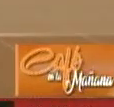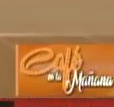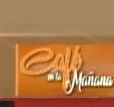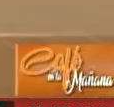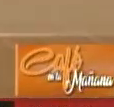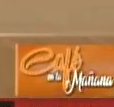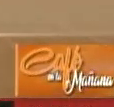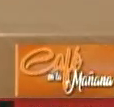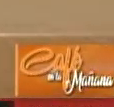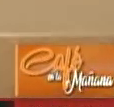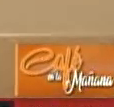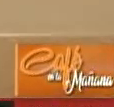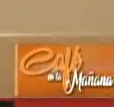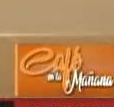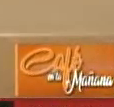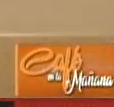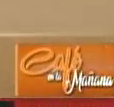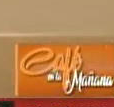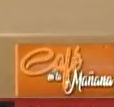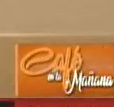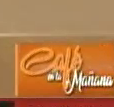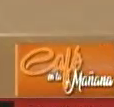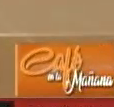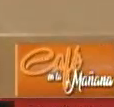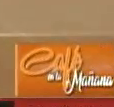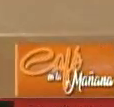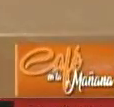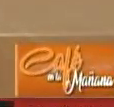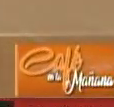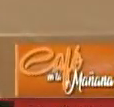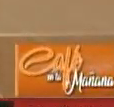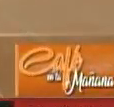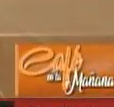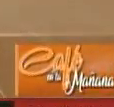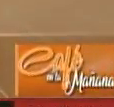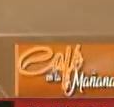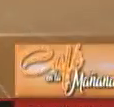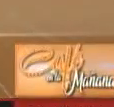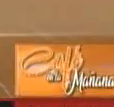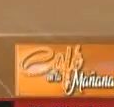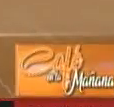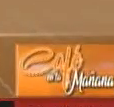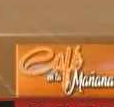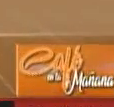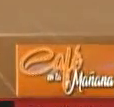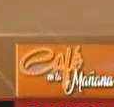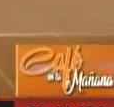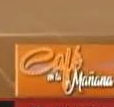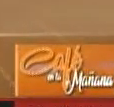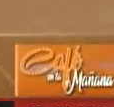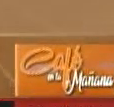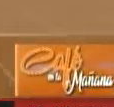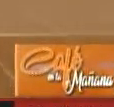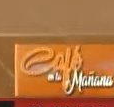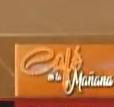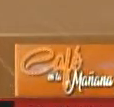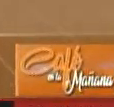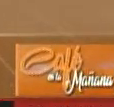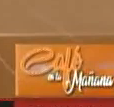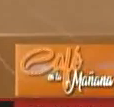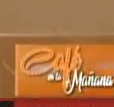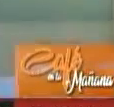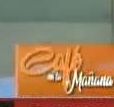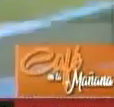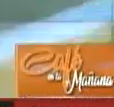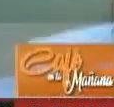presidente o ultrajara al representante diplomático o a los funcionarios consulares de Venezuela por razón de sus funciones en el país donde se cometiere el hecho.